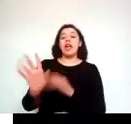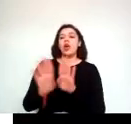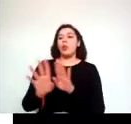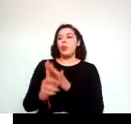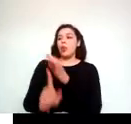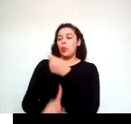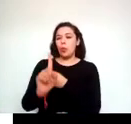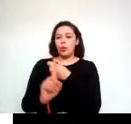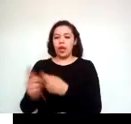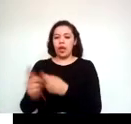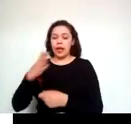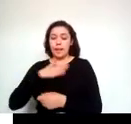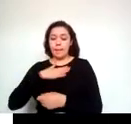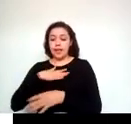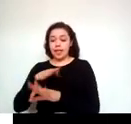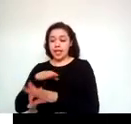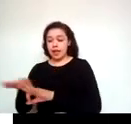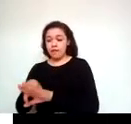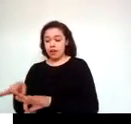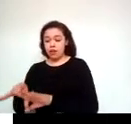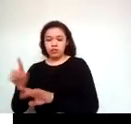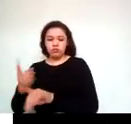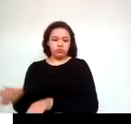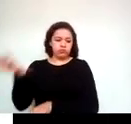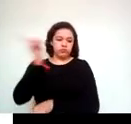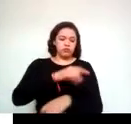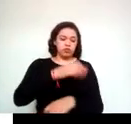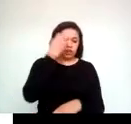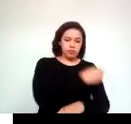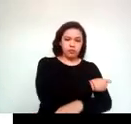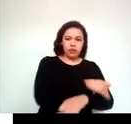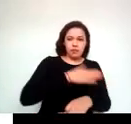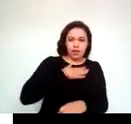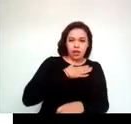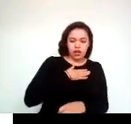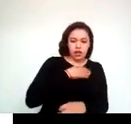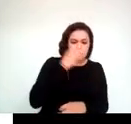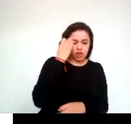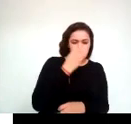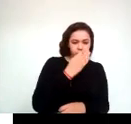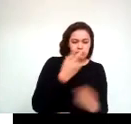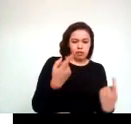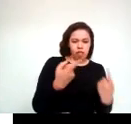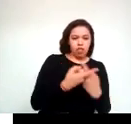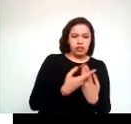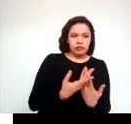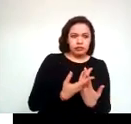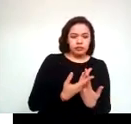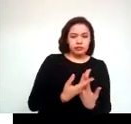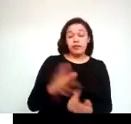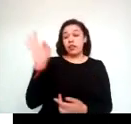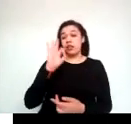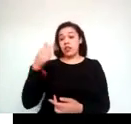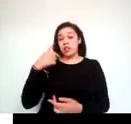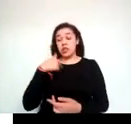lo que yo desarrollo en mi trabajo y cuando estoy en el tiempo familiar o personal. Esto quiere decir que a lo mejor en el tiempo que yo